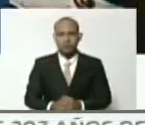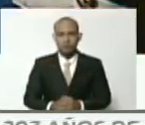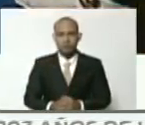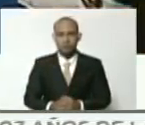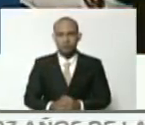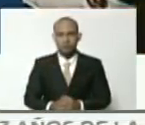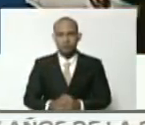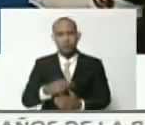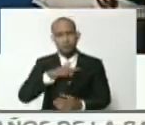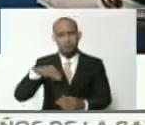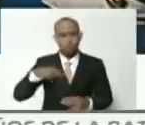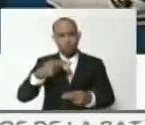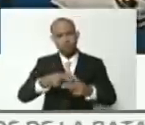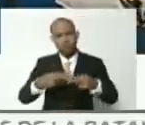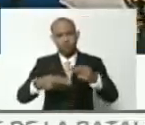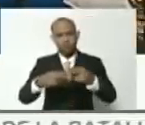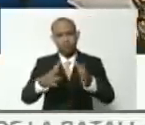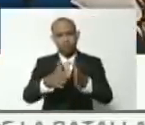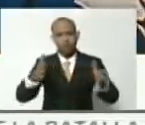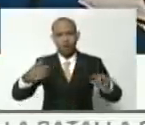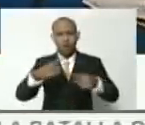Hemos construido grandes cosas